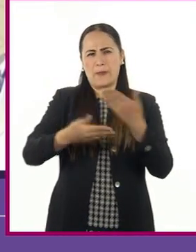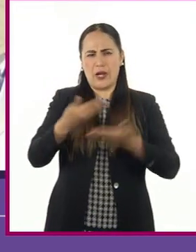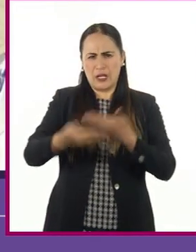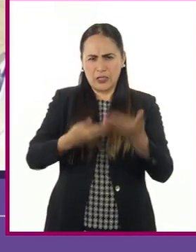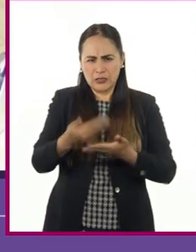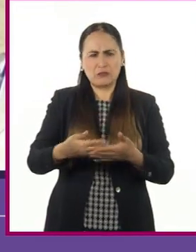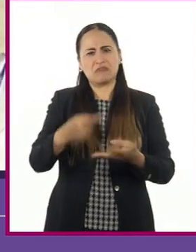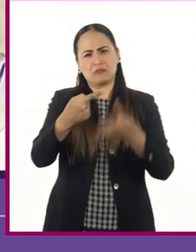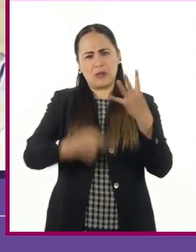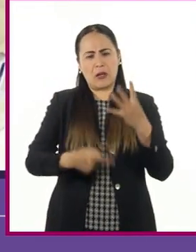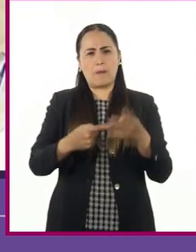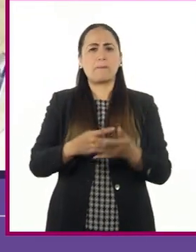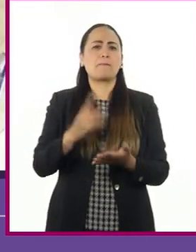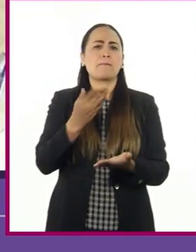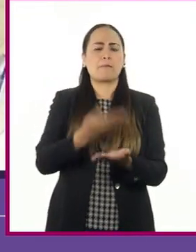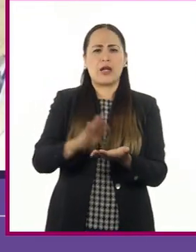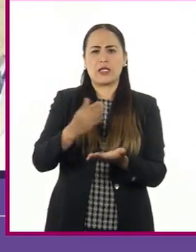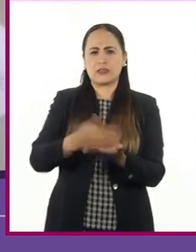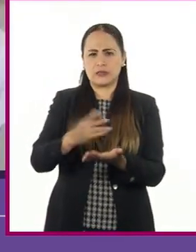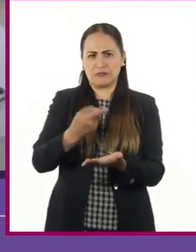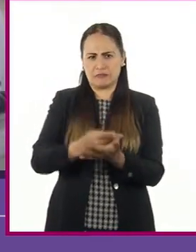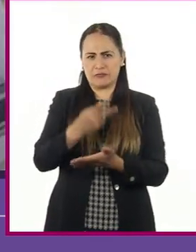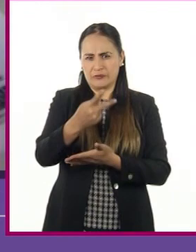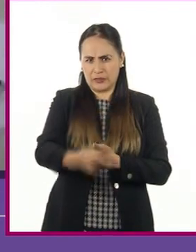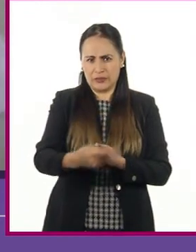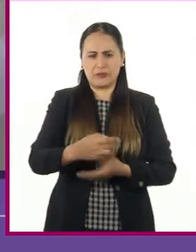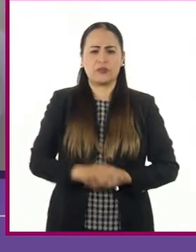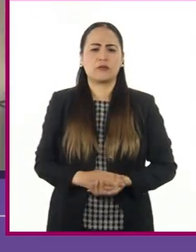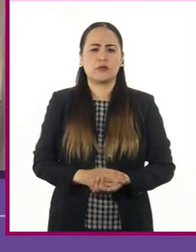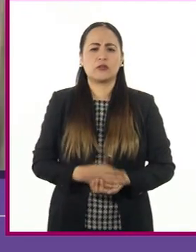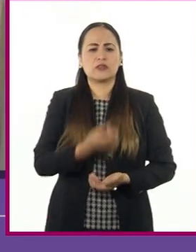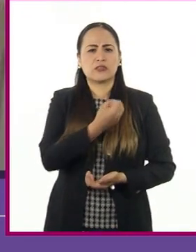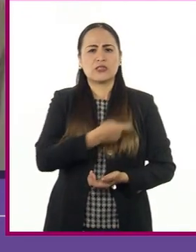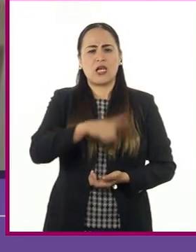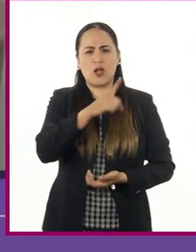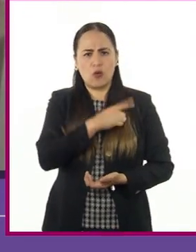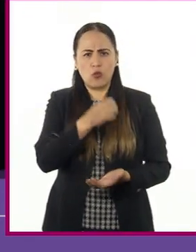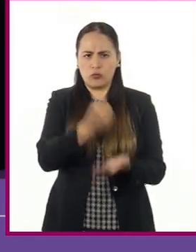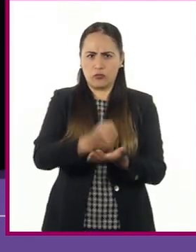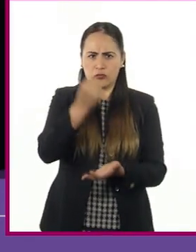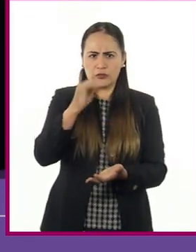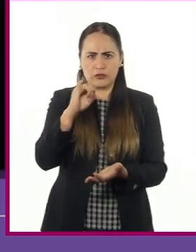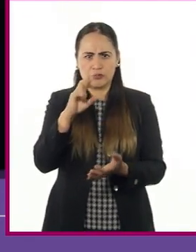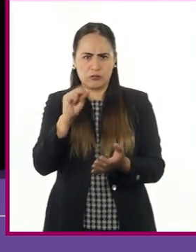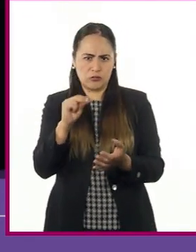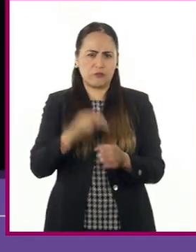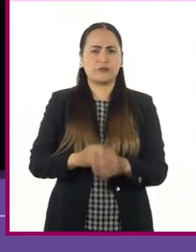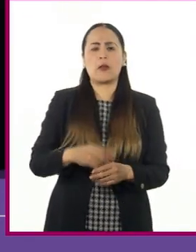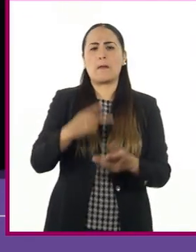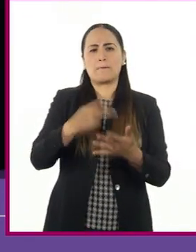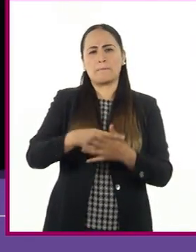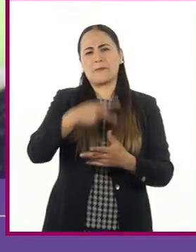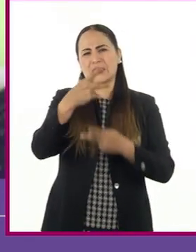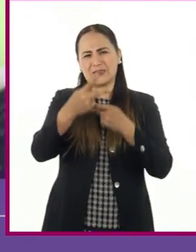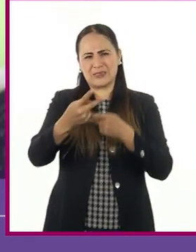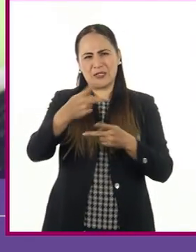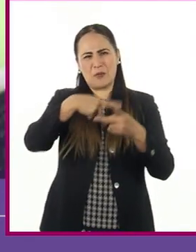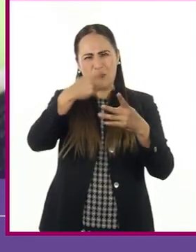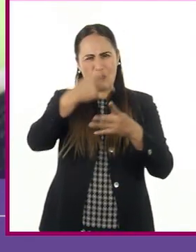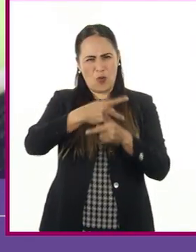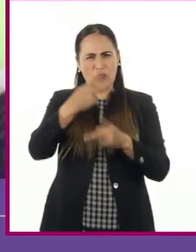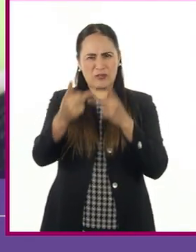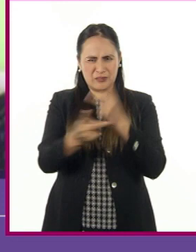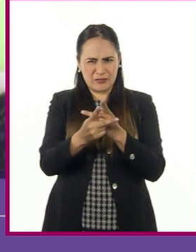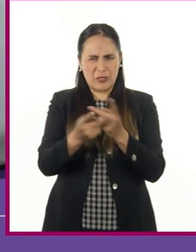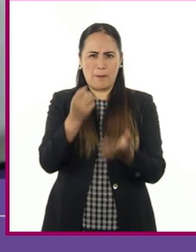préstamos, altas y bajas en servicios de salud, expedición de pasaportes, licencias para conducir,